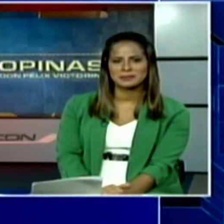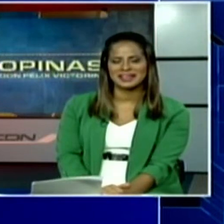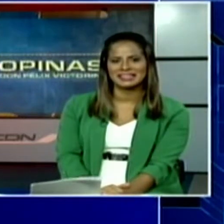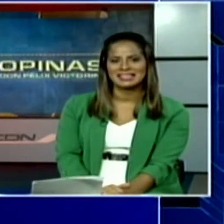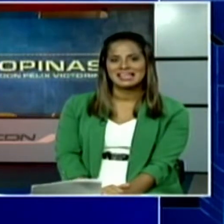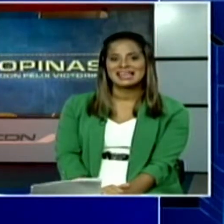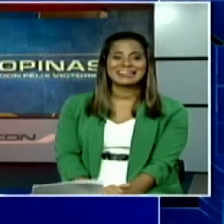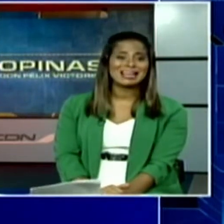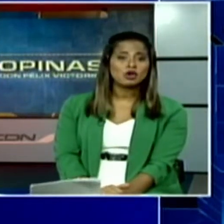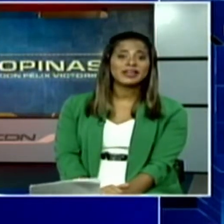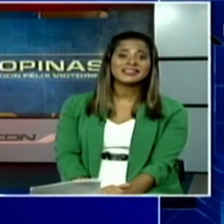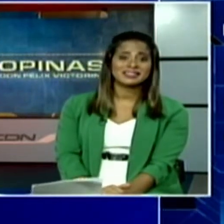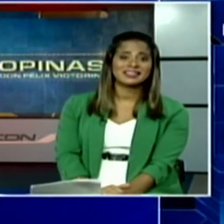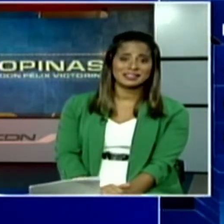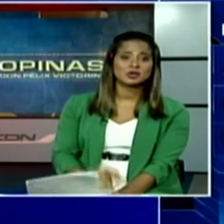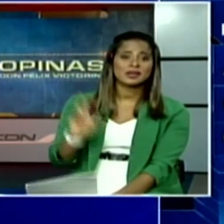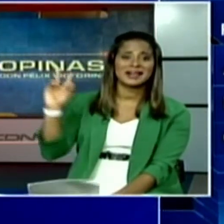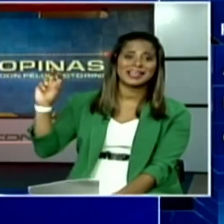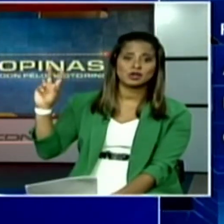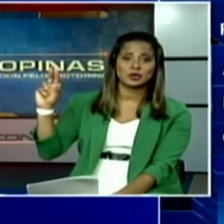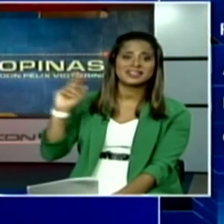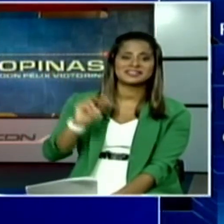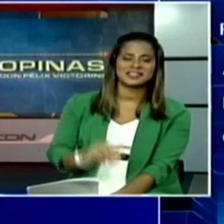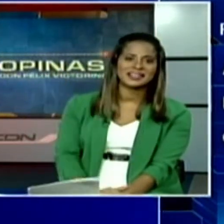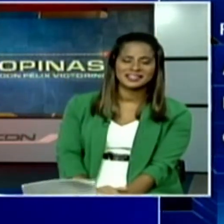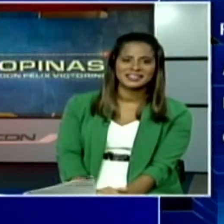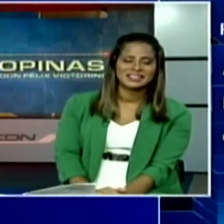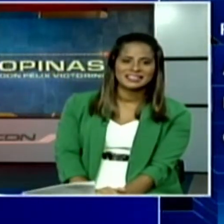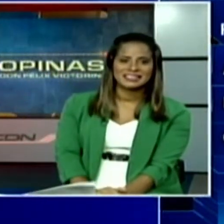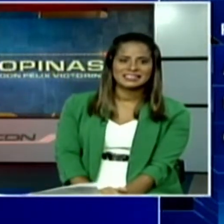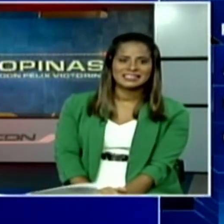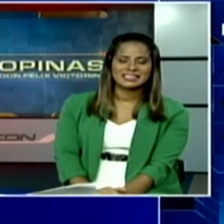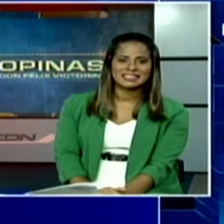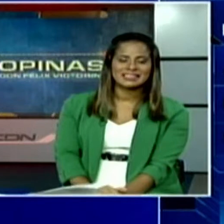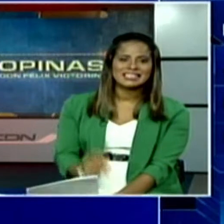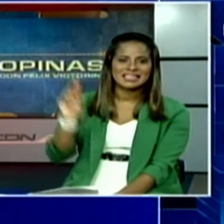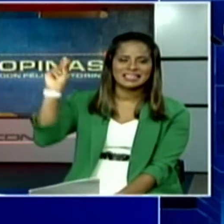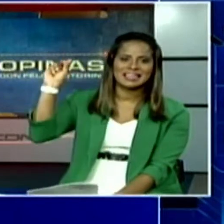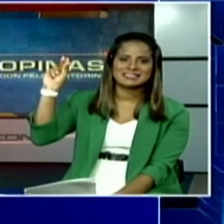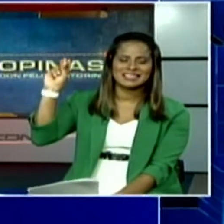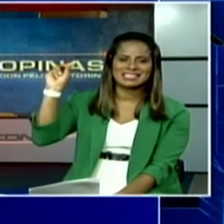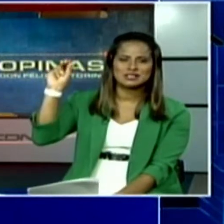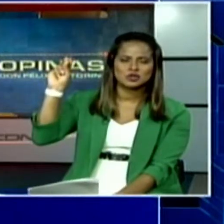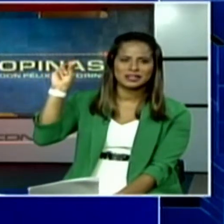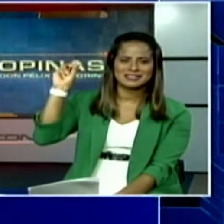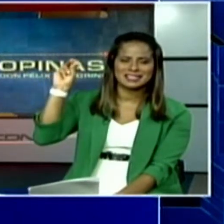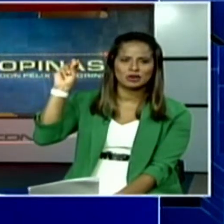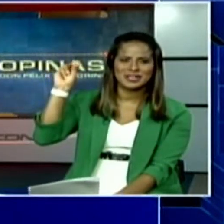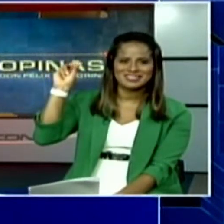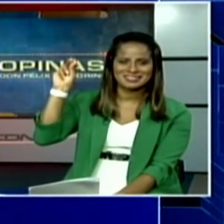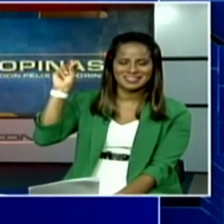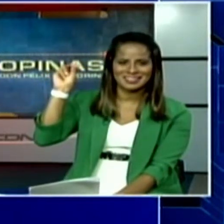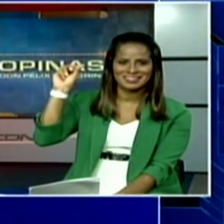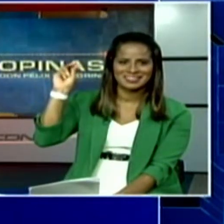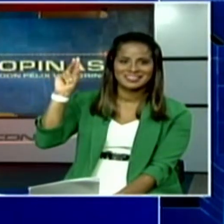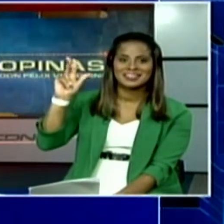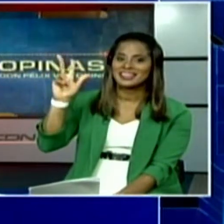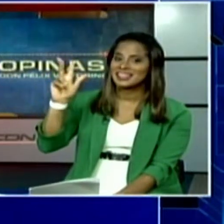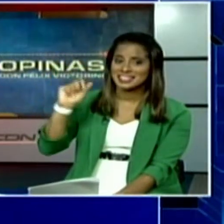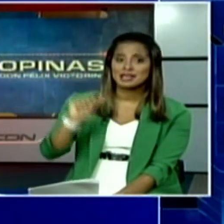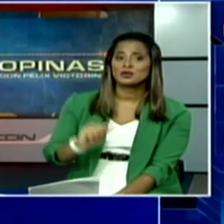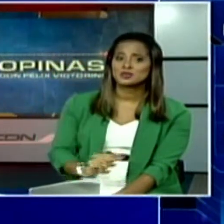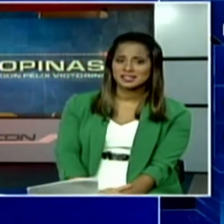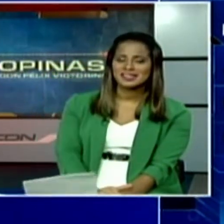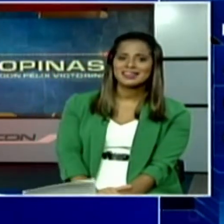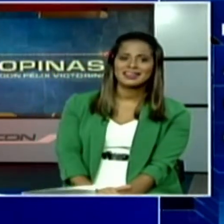por tu llamada. La gran logística, eso que llaman la gran logística del día de las elecciones, la logística